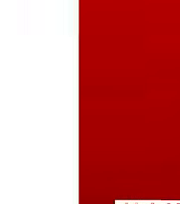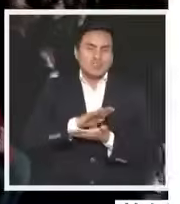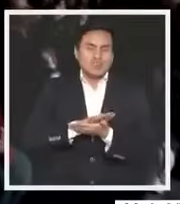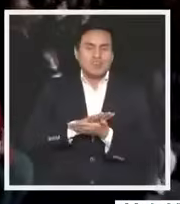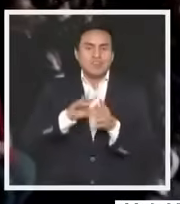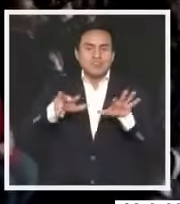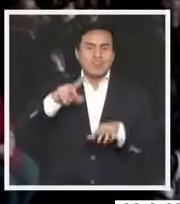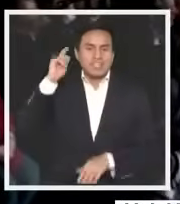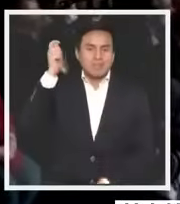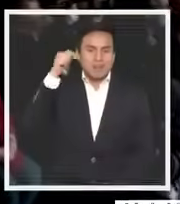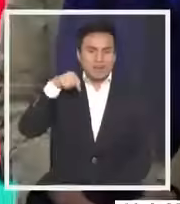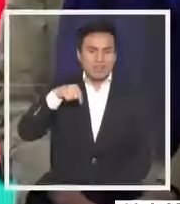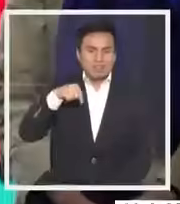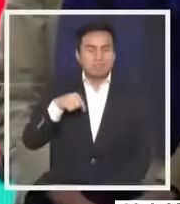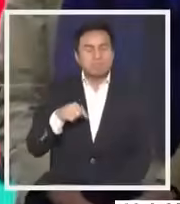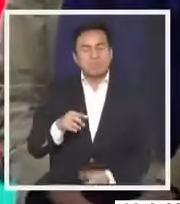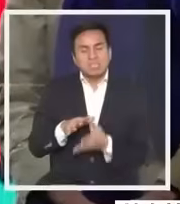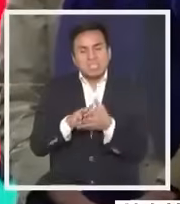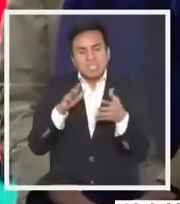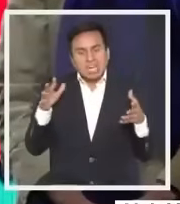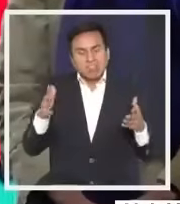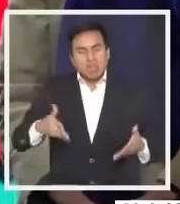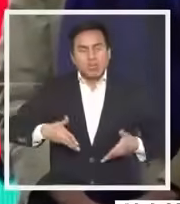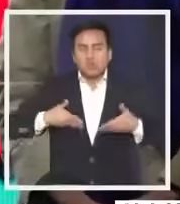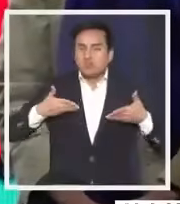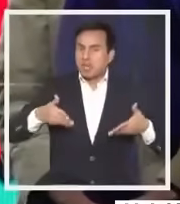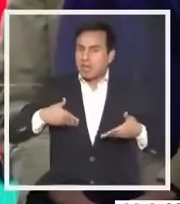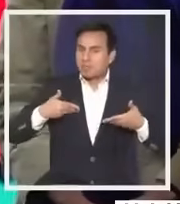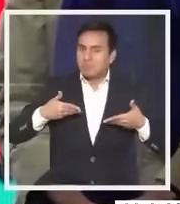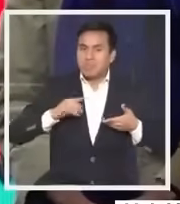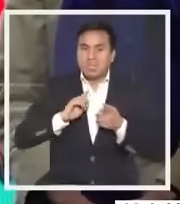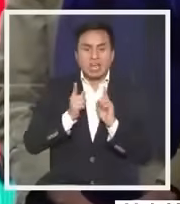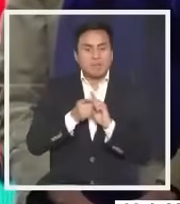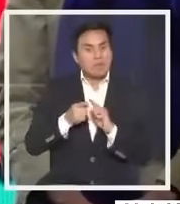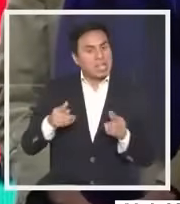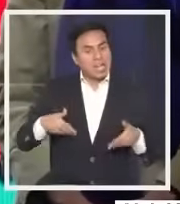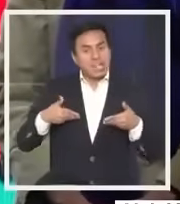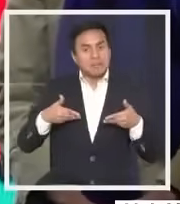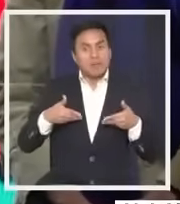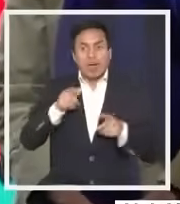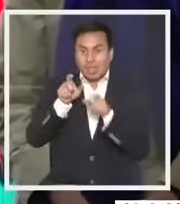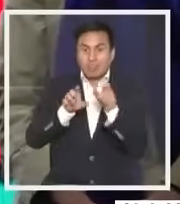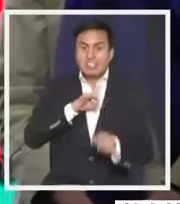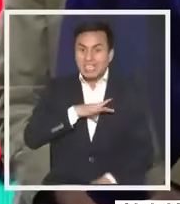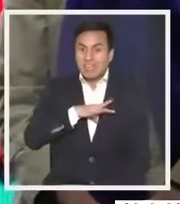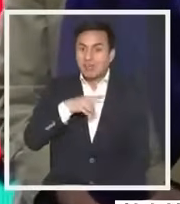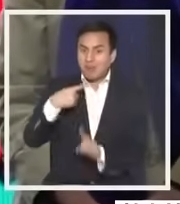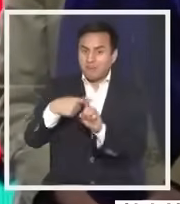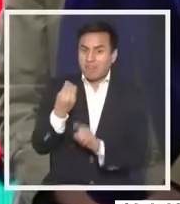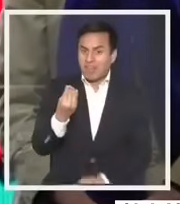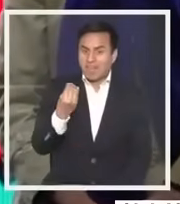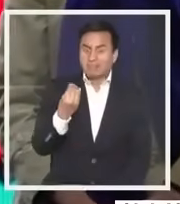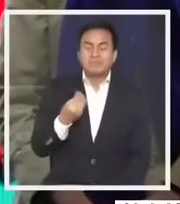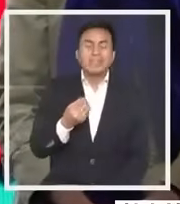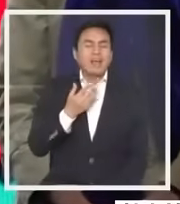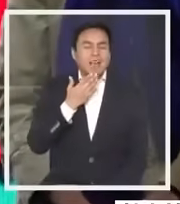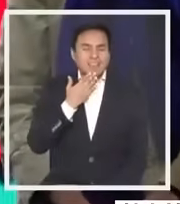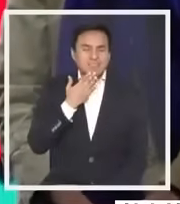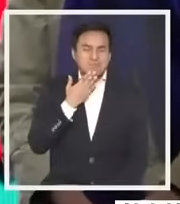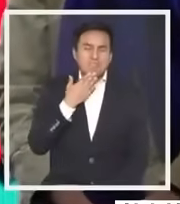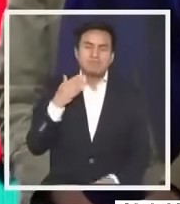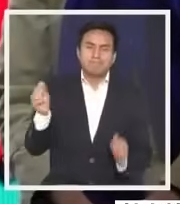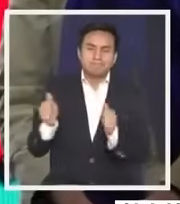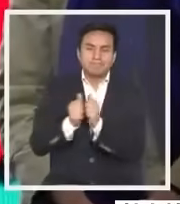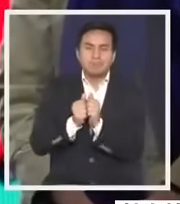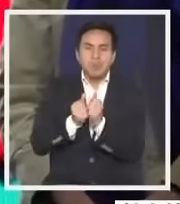de estas fiestas patrias. Escuchamos al presidente de la República, Gabriel Boric, y les cuento que hay serias dudas de que el presidente vaya